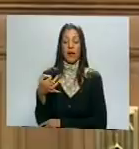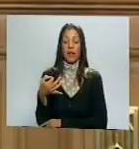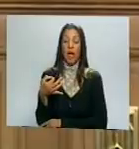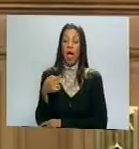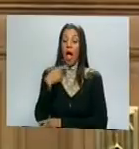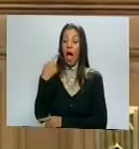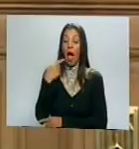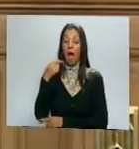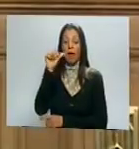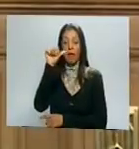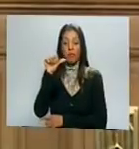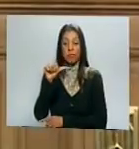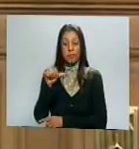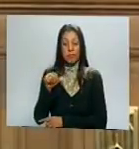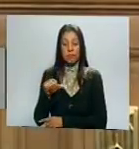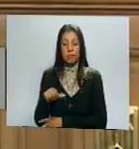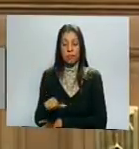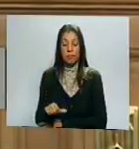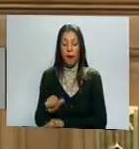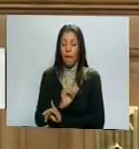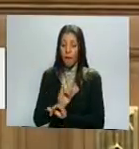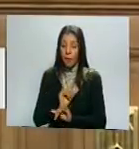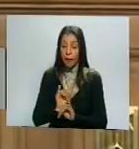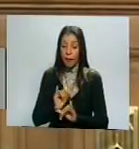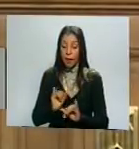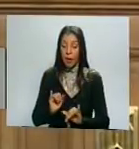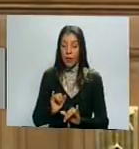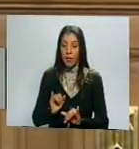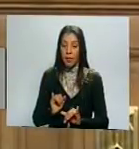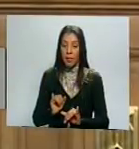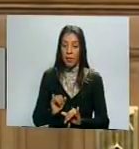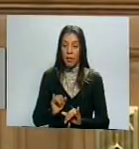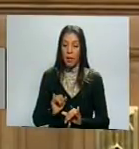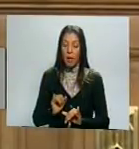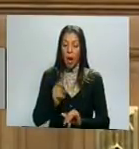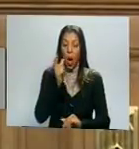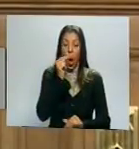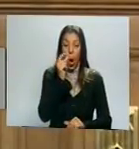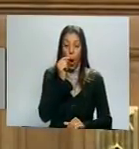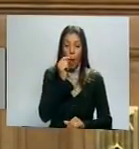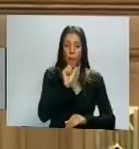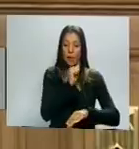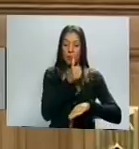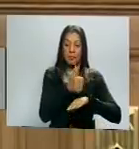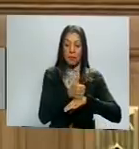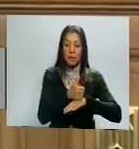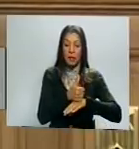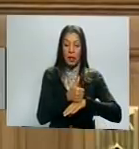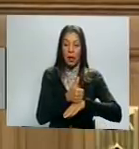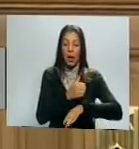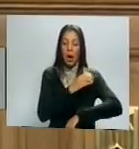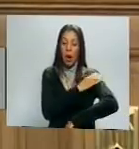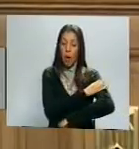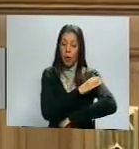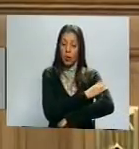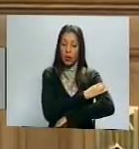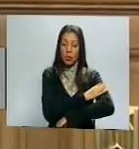terminó, 2016, el señor que era presidente de la Asamblea Nacional en ese momento, el señor Ramos